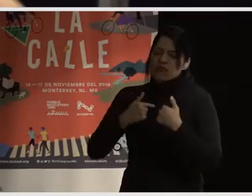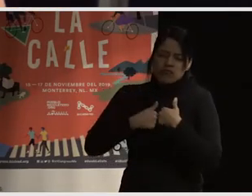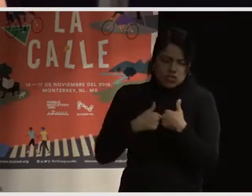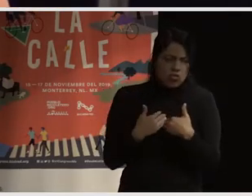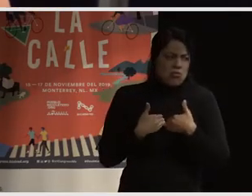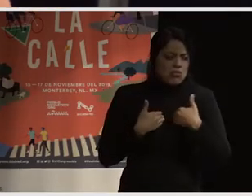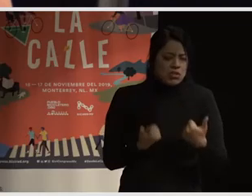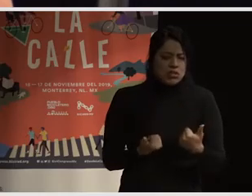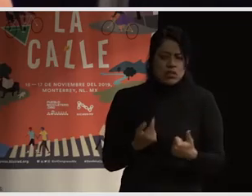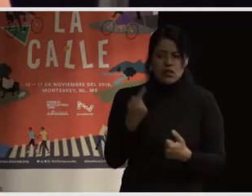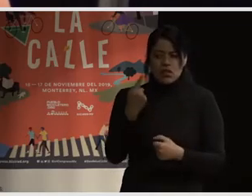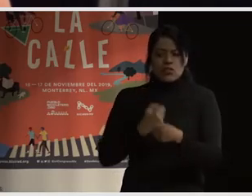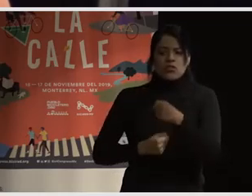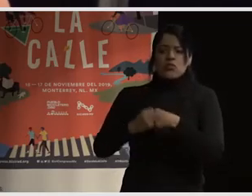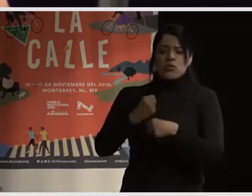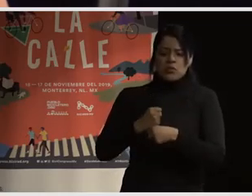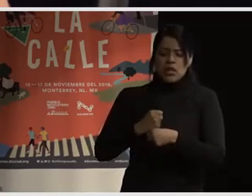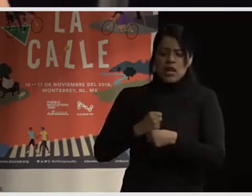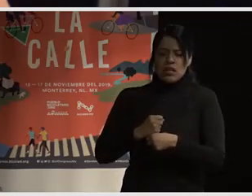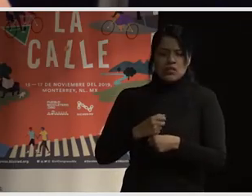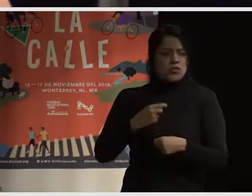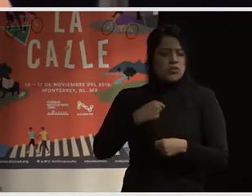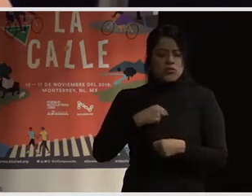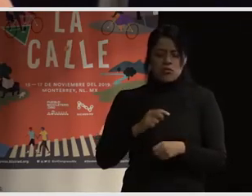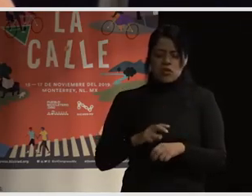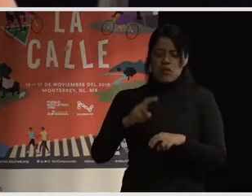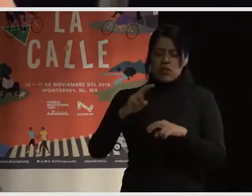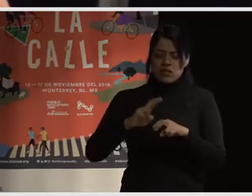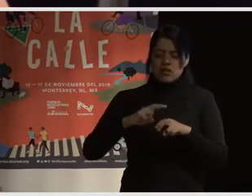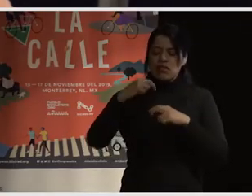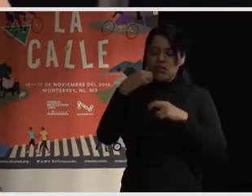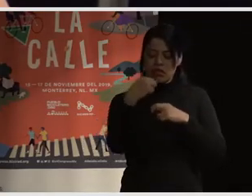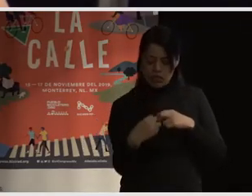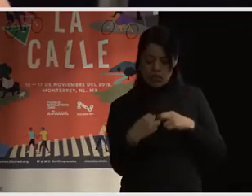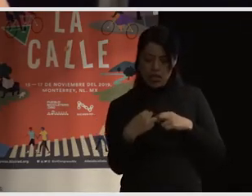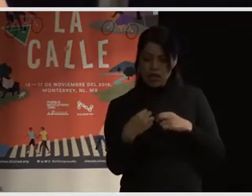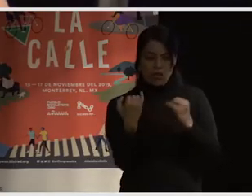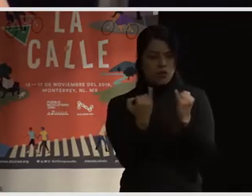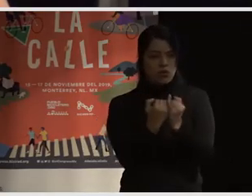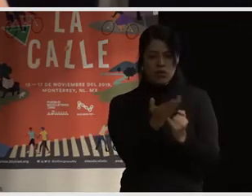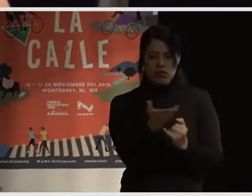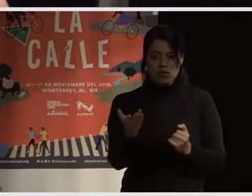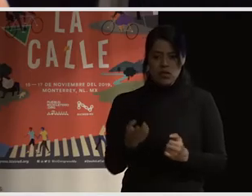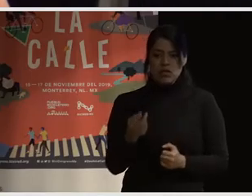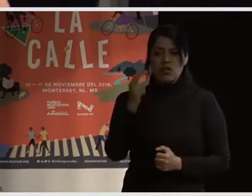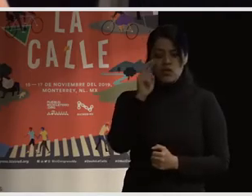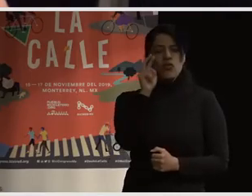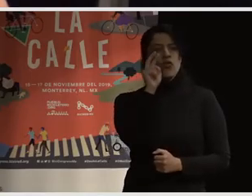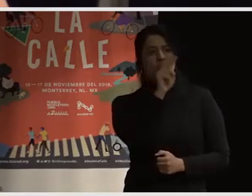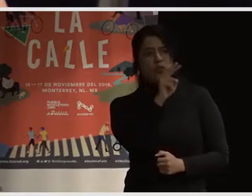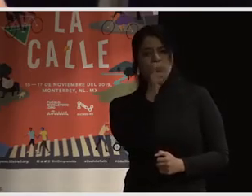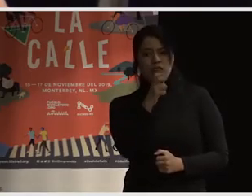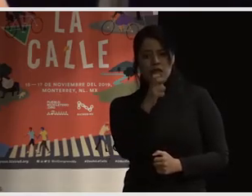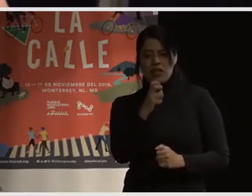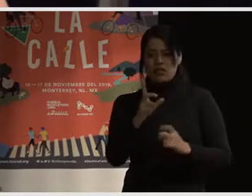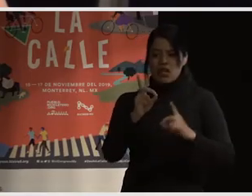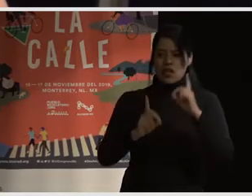hace un año yo estaba ahí ellos están sentados ustedes y me había tocado ver que esa desconfianza